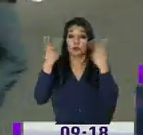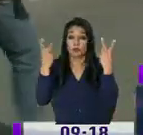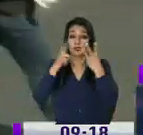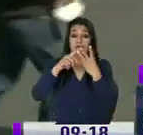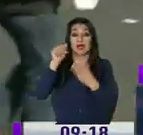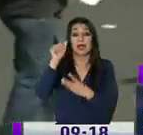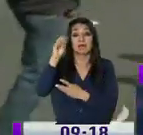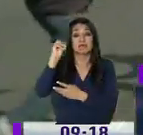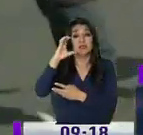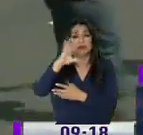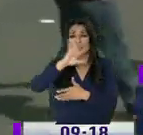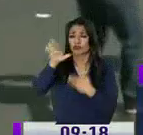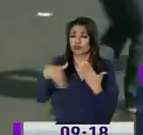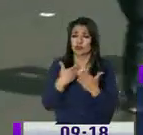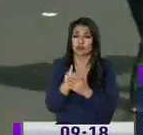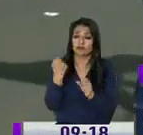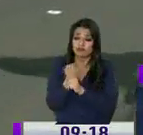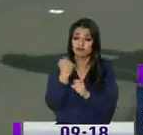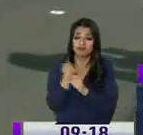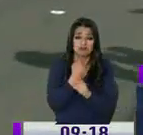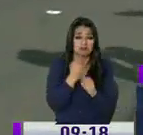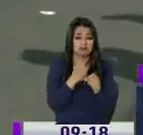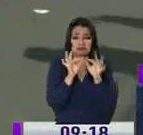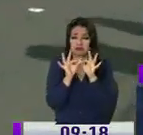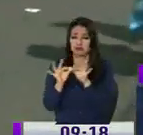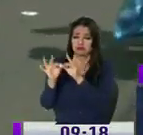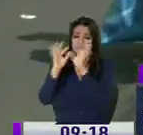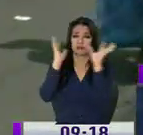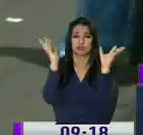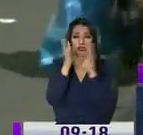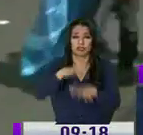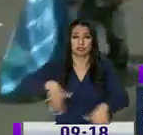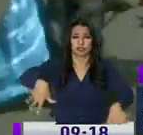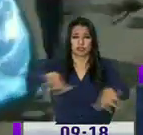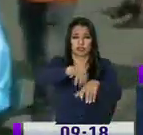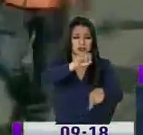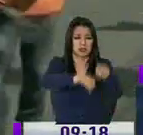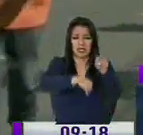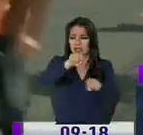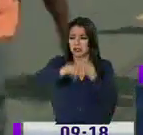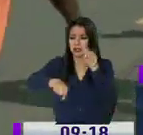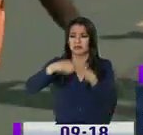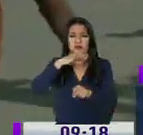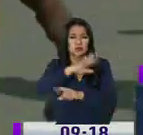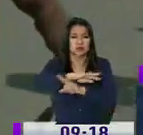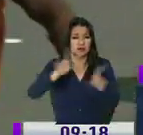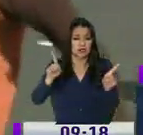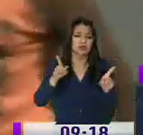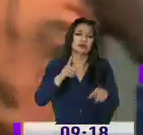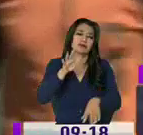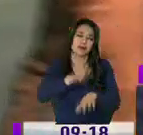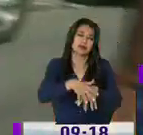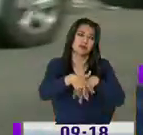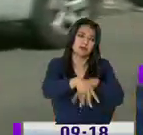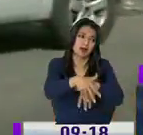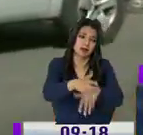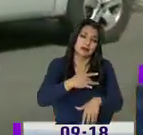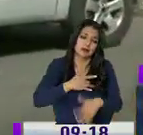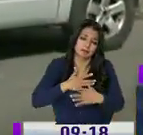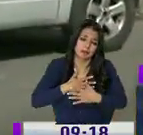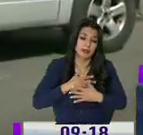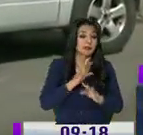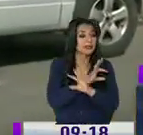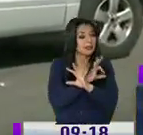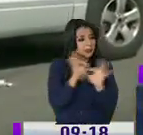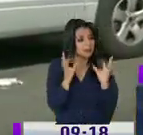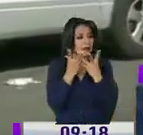zonales están trabajando para poder recuperar todo el espacio que ha sido destruido, lamentablemente producto del paro. Sin embargo, si es que